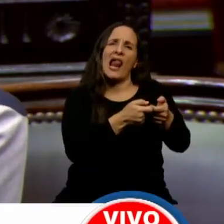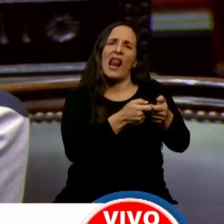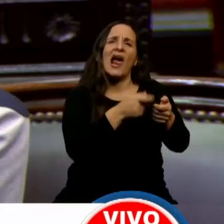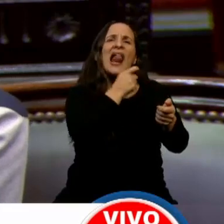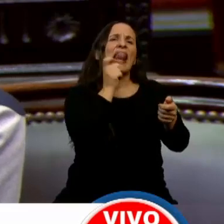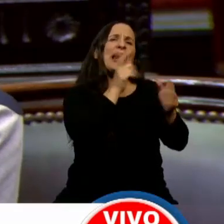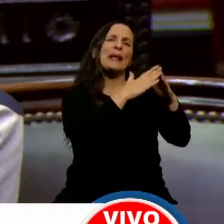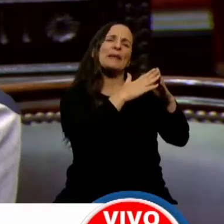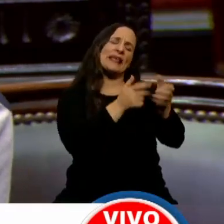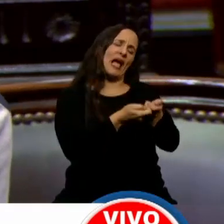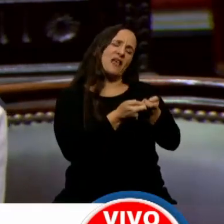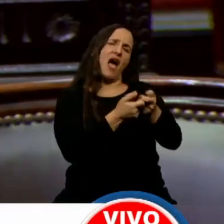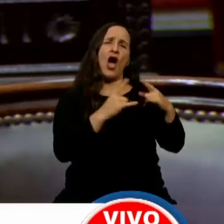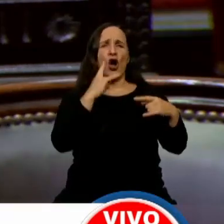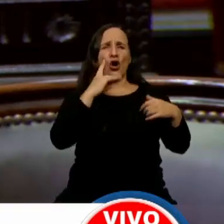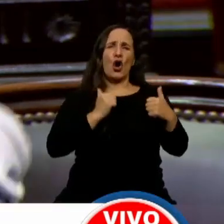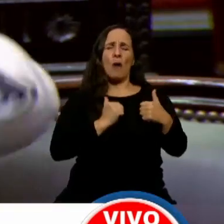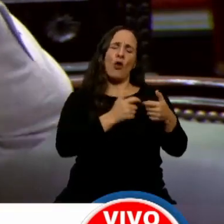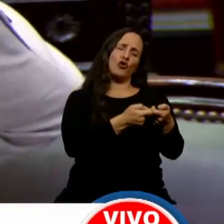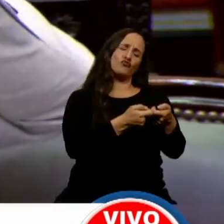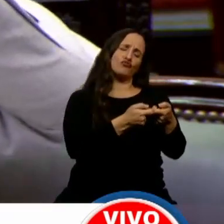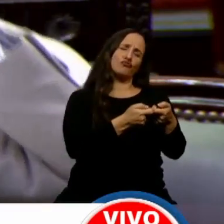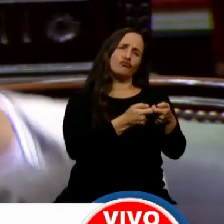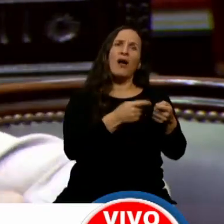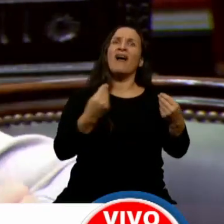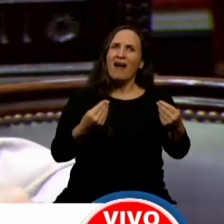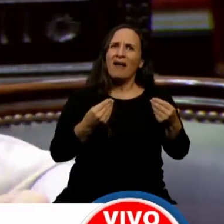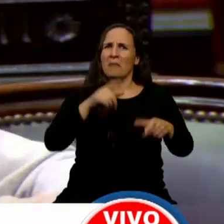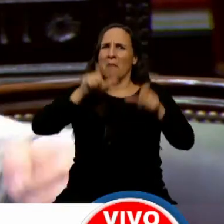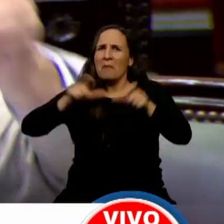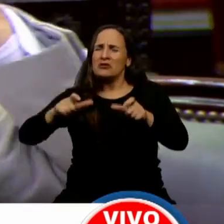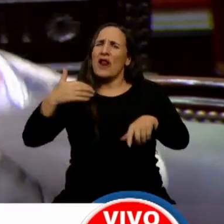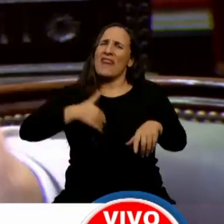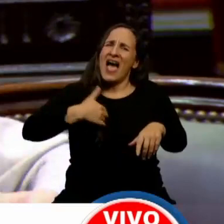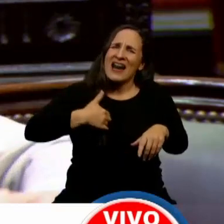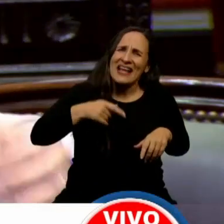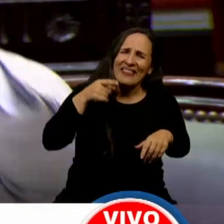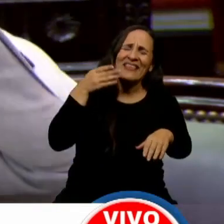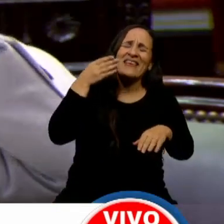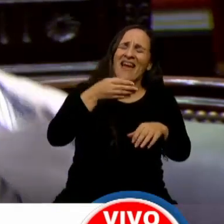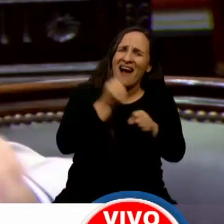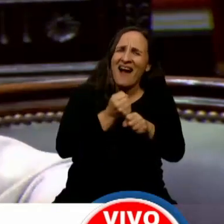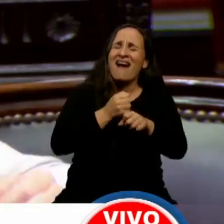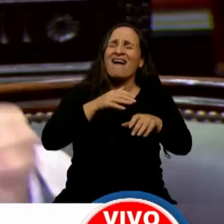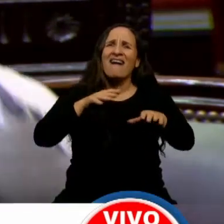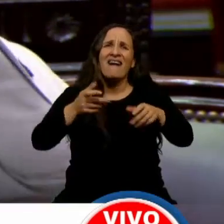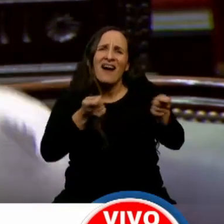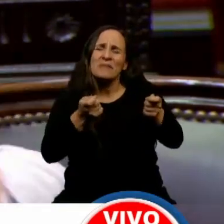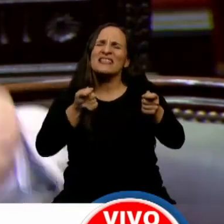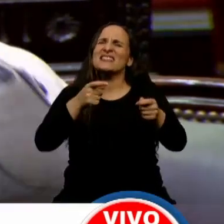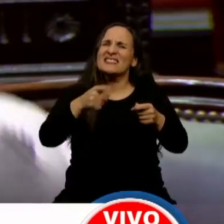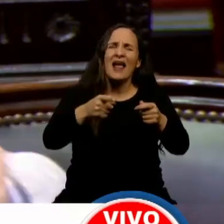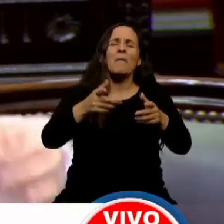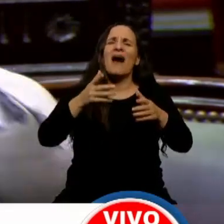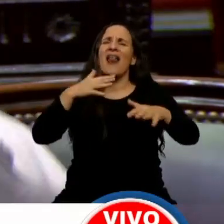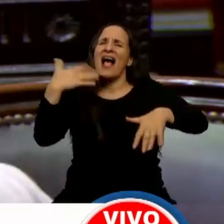de su casa con todas las comodidades, mientras muchos argentinos se jugaron a gestionar una